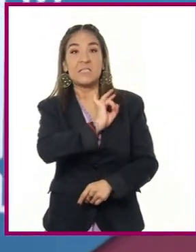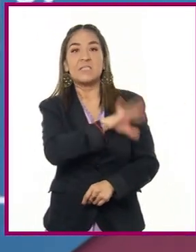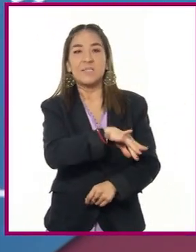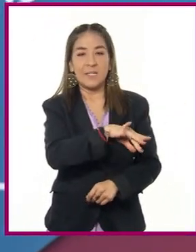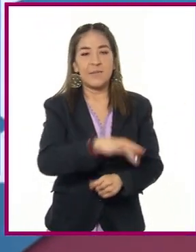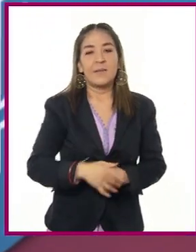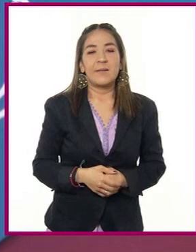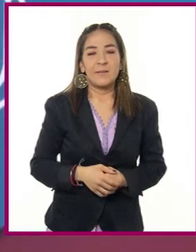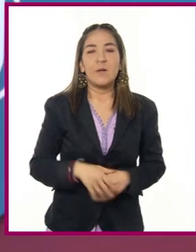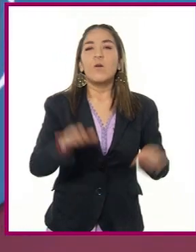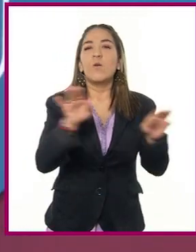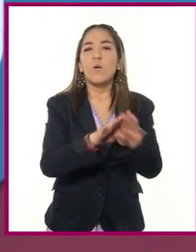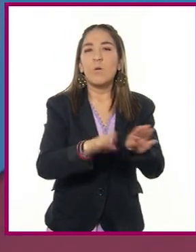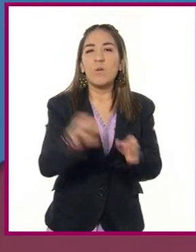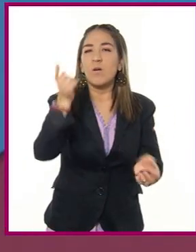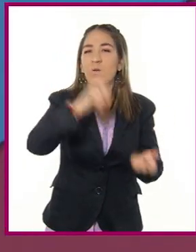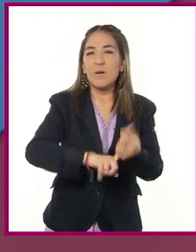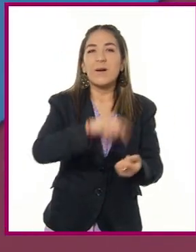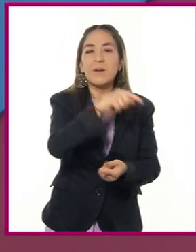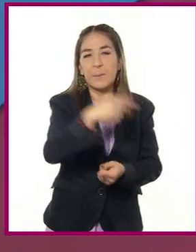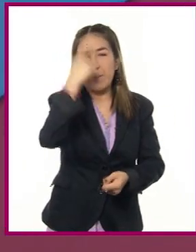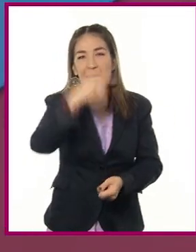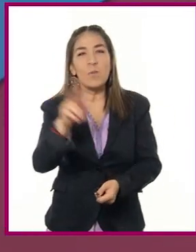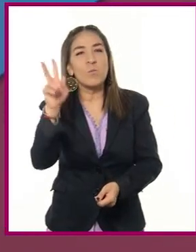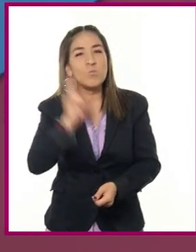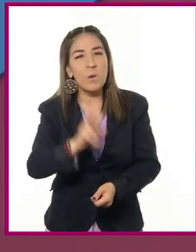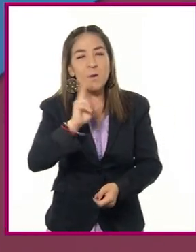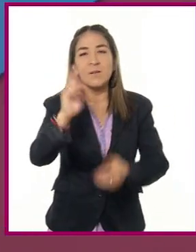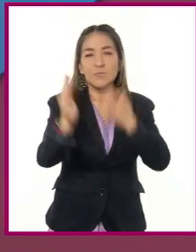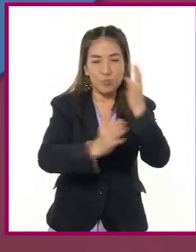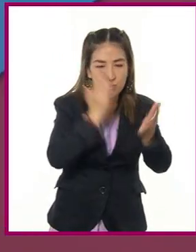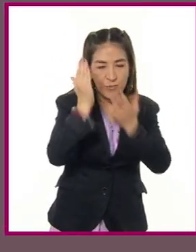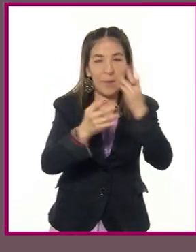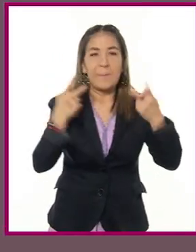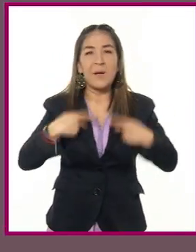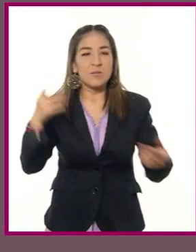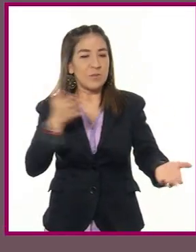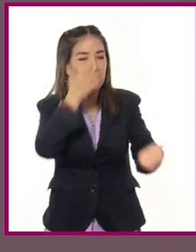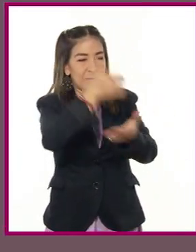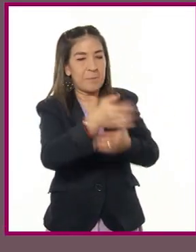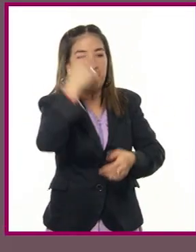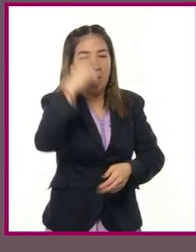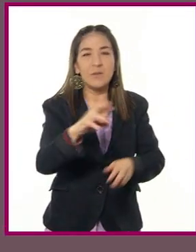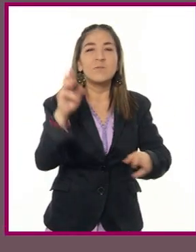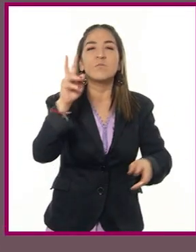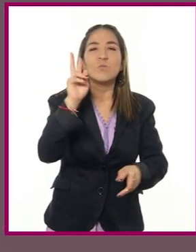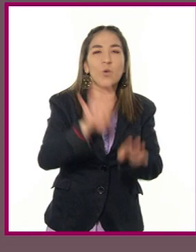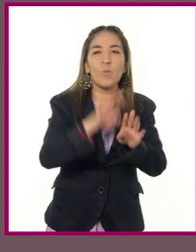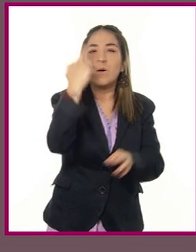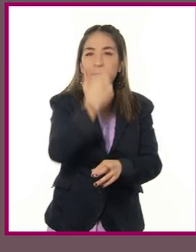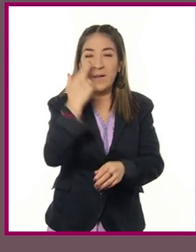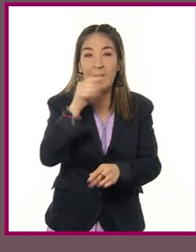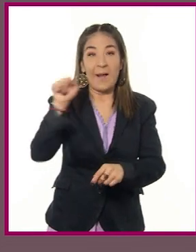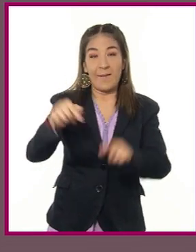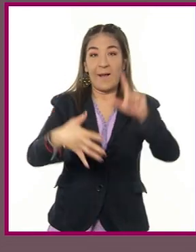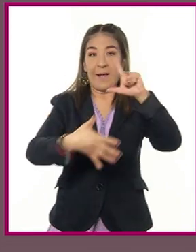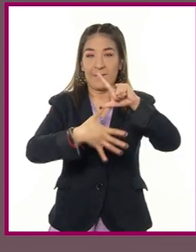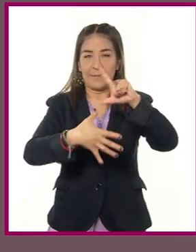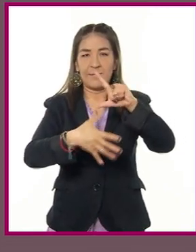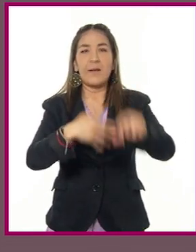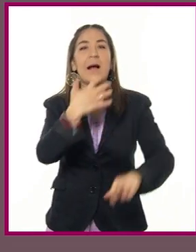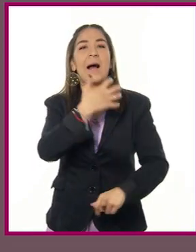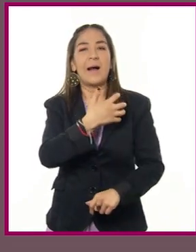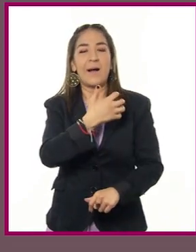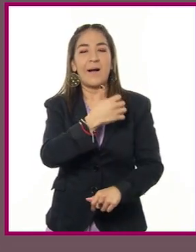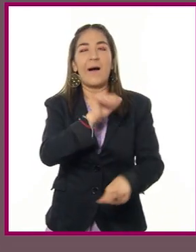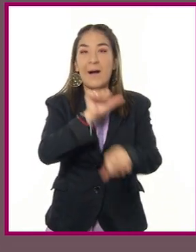así en un laboratorio motivo de estudio para muchos economistas. En América Latina, Argentina,